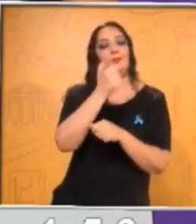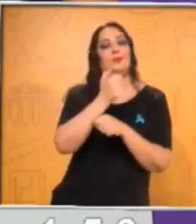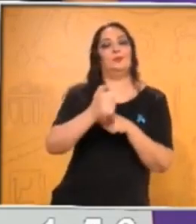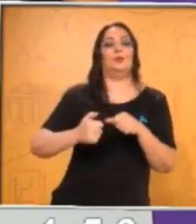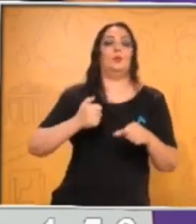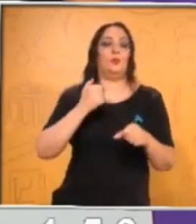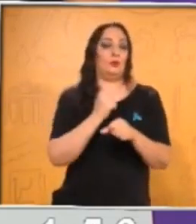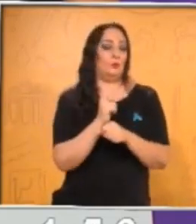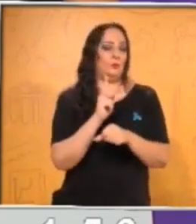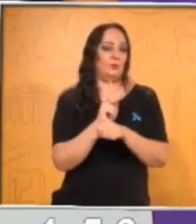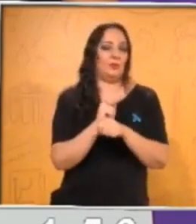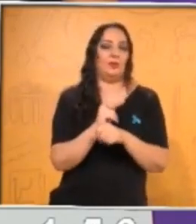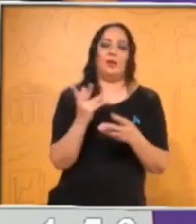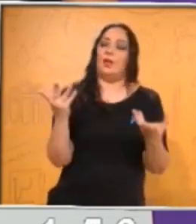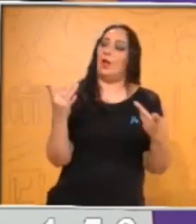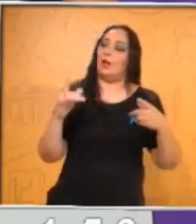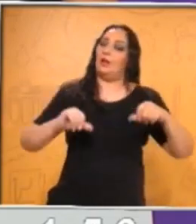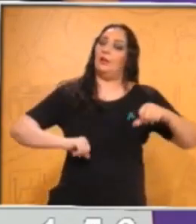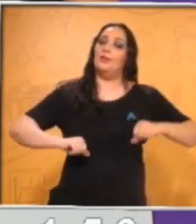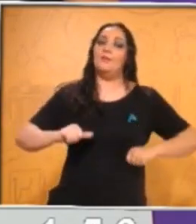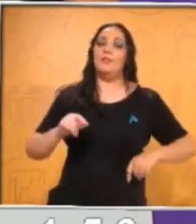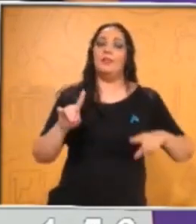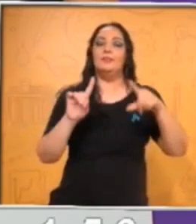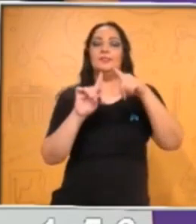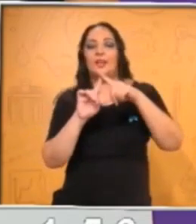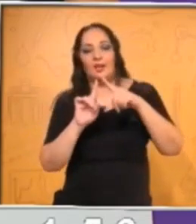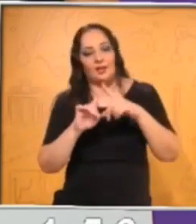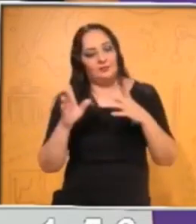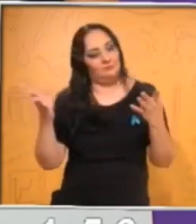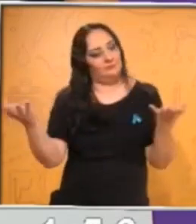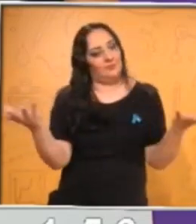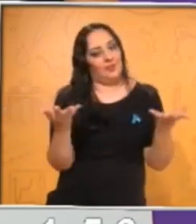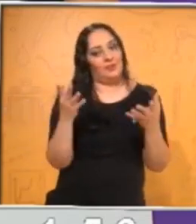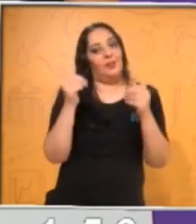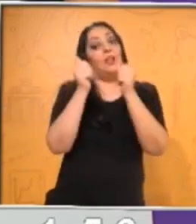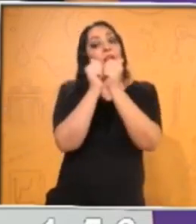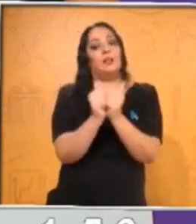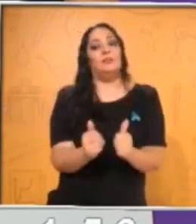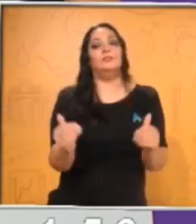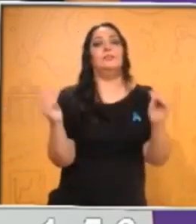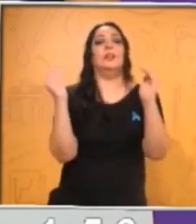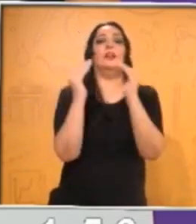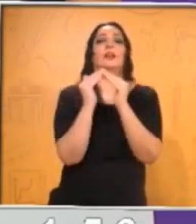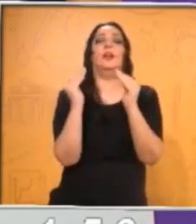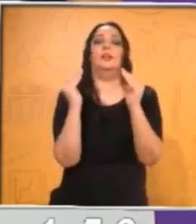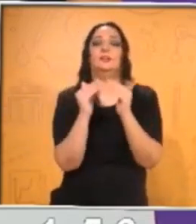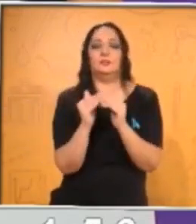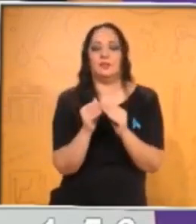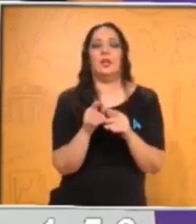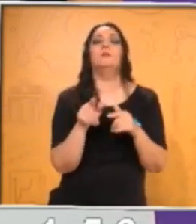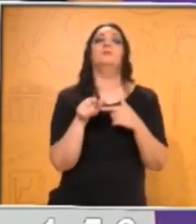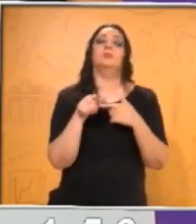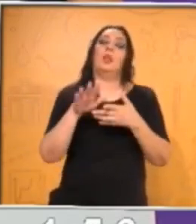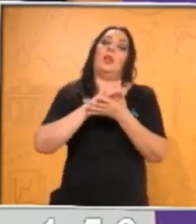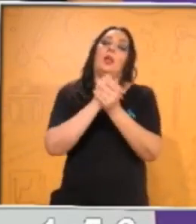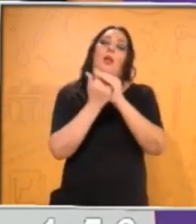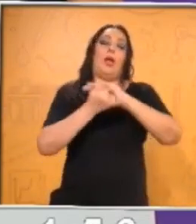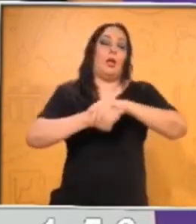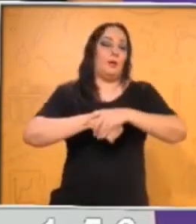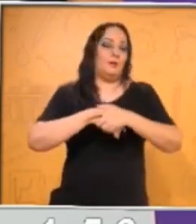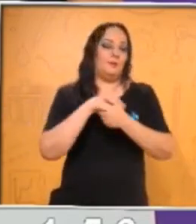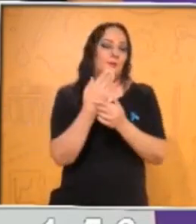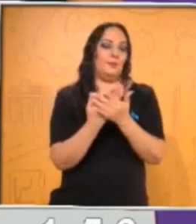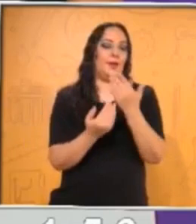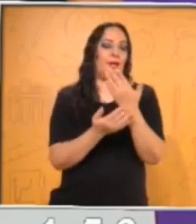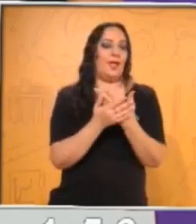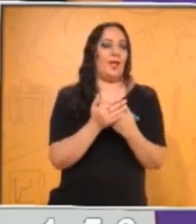primaria. Hagan todas sus actividades, trabajen, quédense en casa, constantemente lávense las manos y aquí